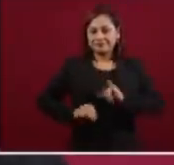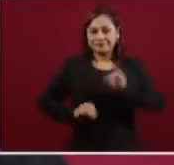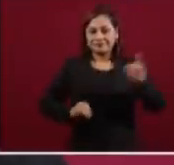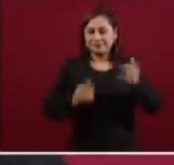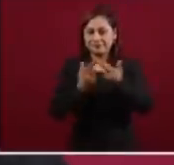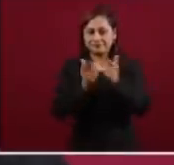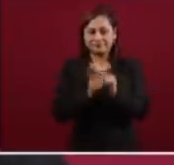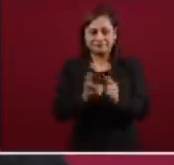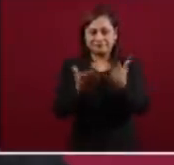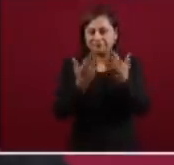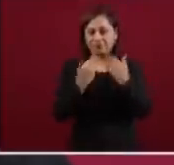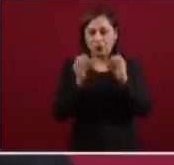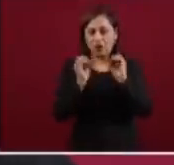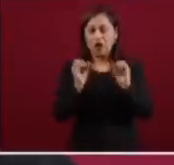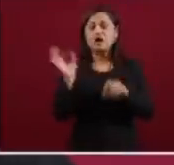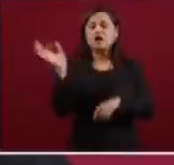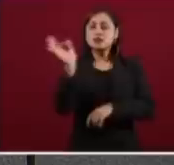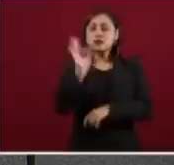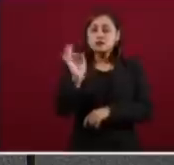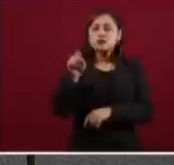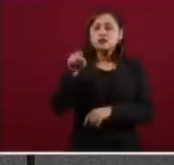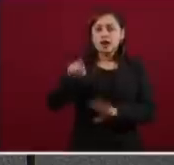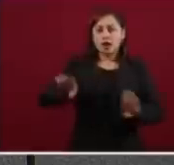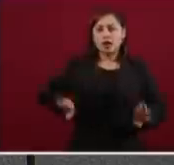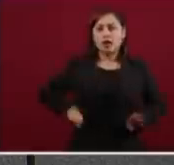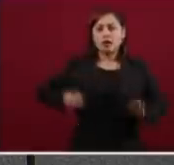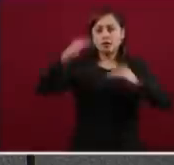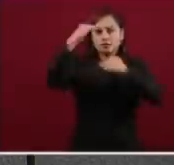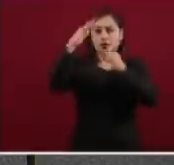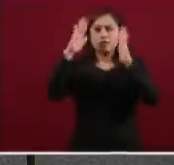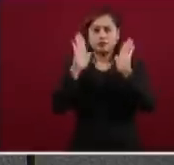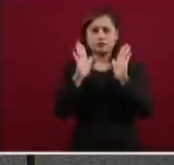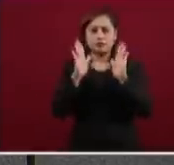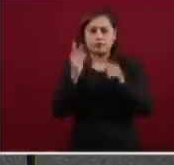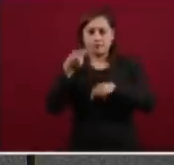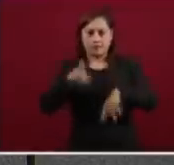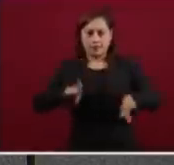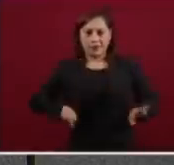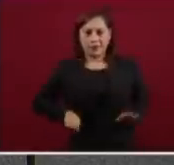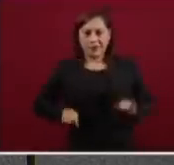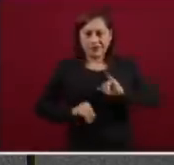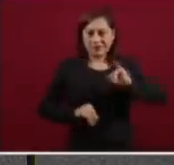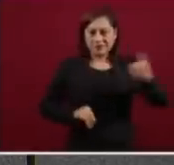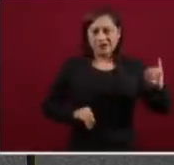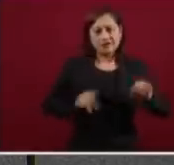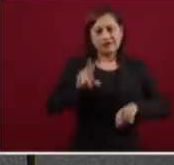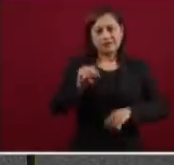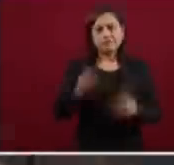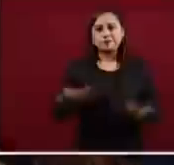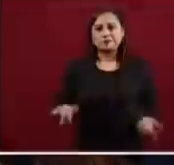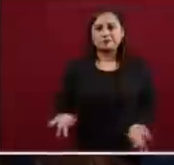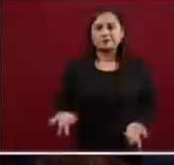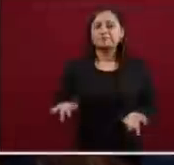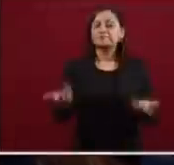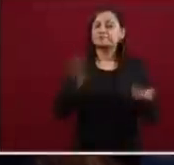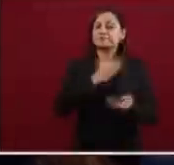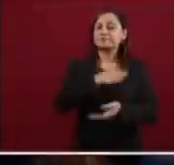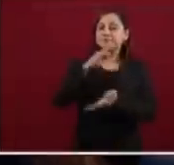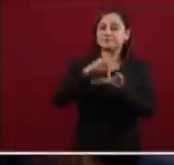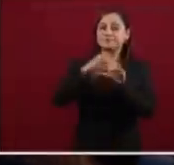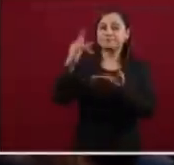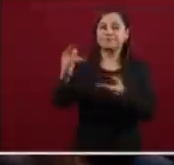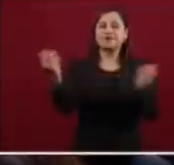puede ser conservador eso sí pero no de izquierda bueno muchas gracias nos vemos mañana